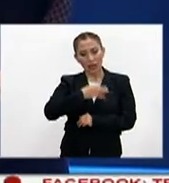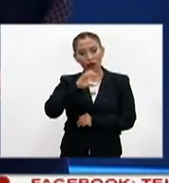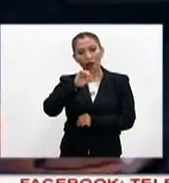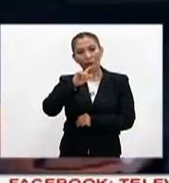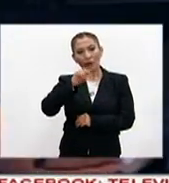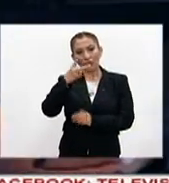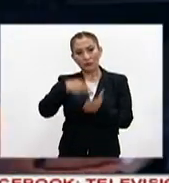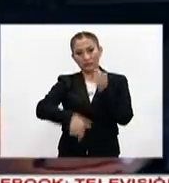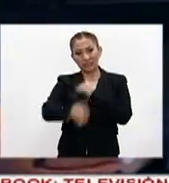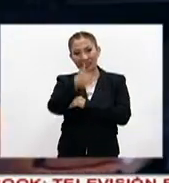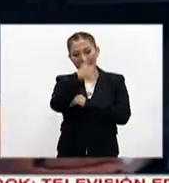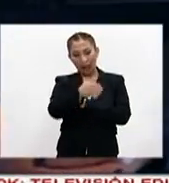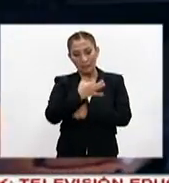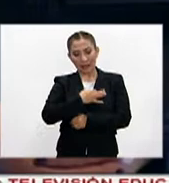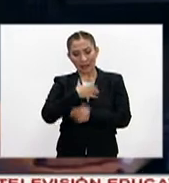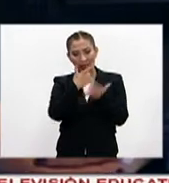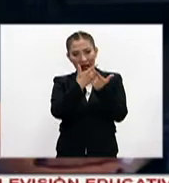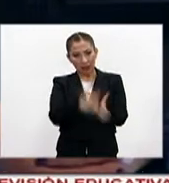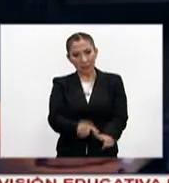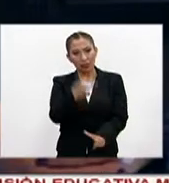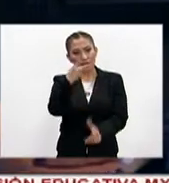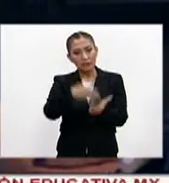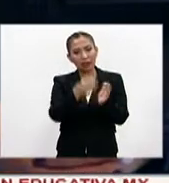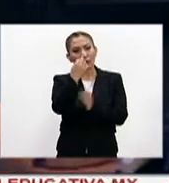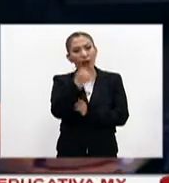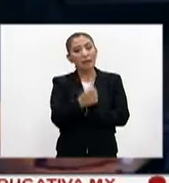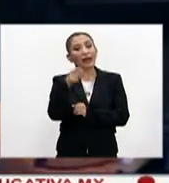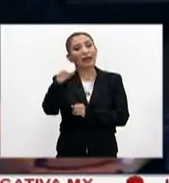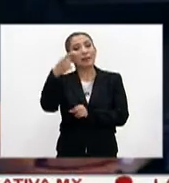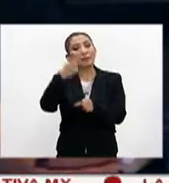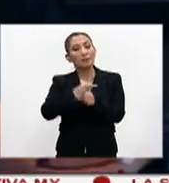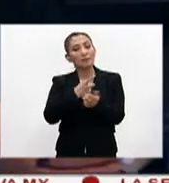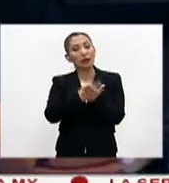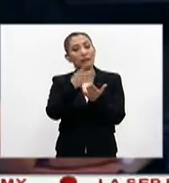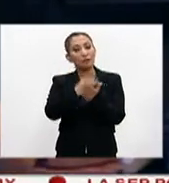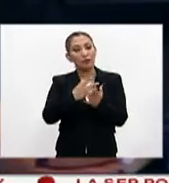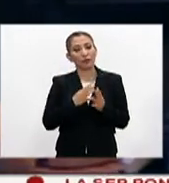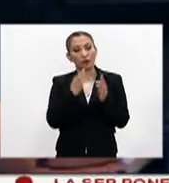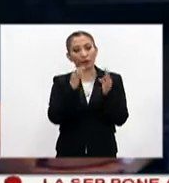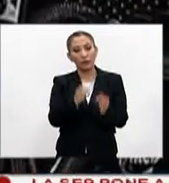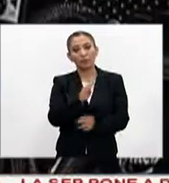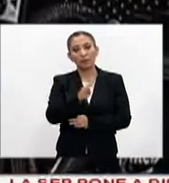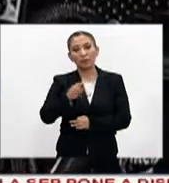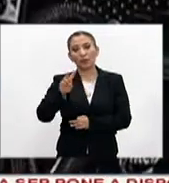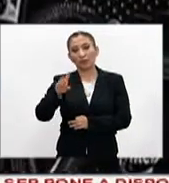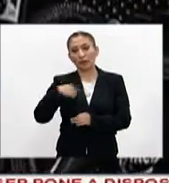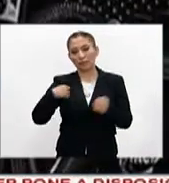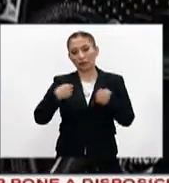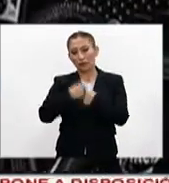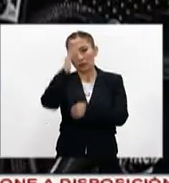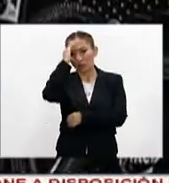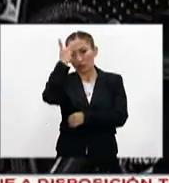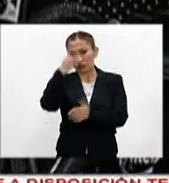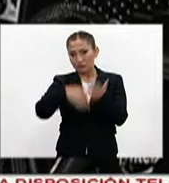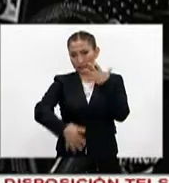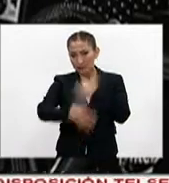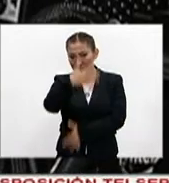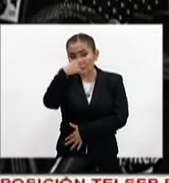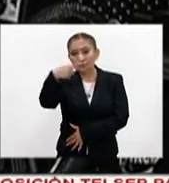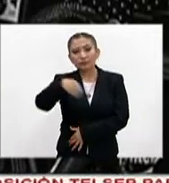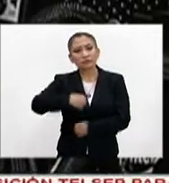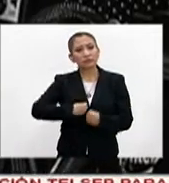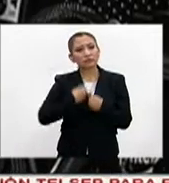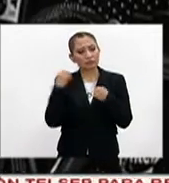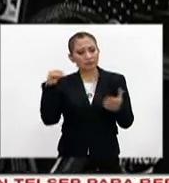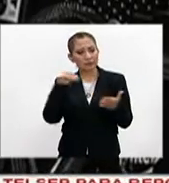en 2006, la Medalla de la Libertad en 2009 y el Premio Fundación BBV Fronteras del Conocimiento en 2015. Su vida